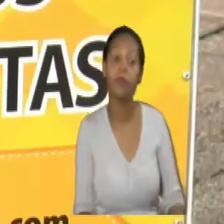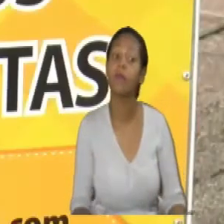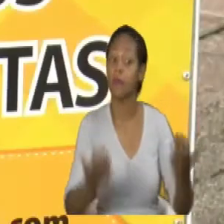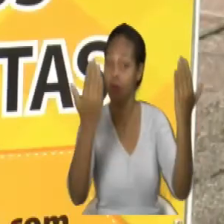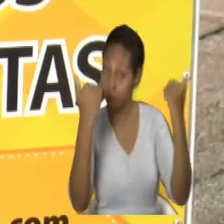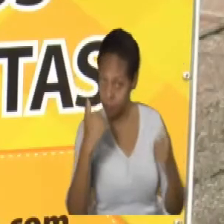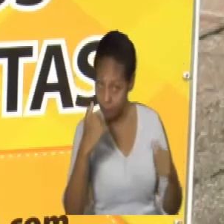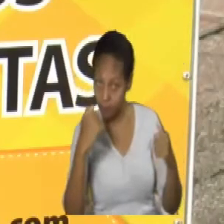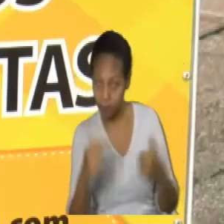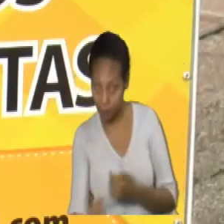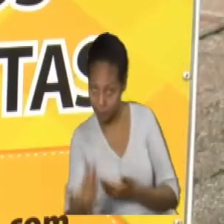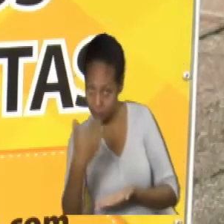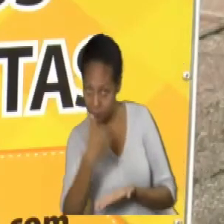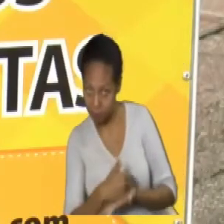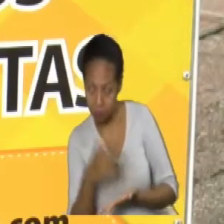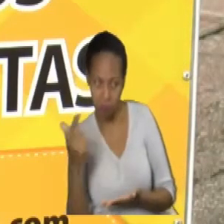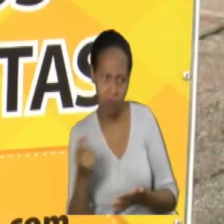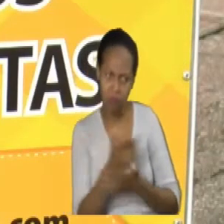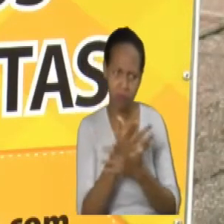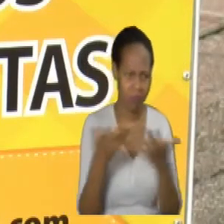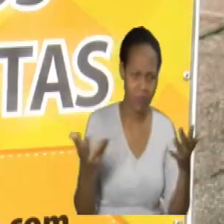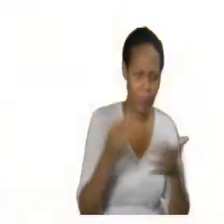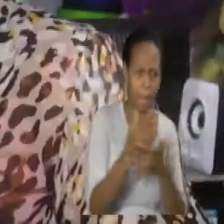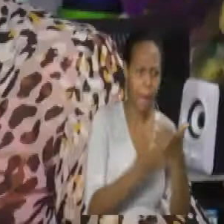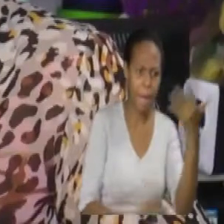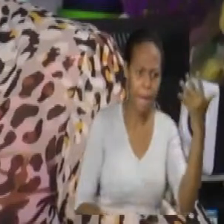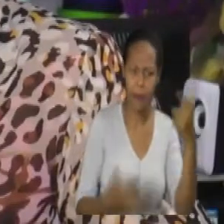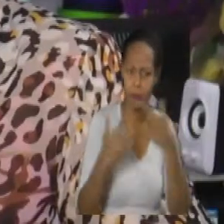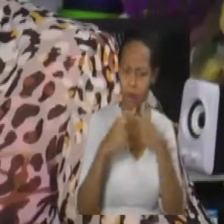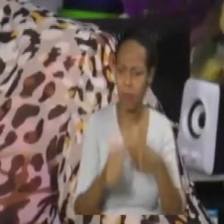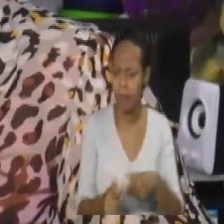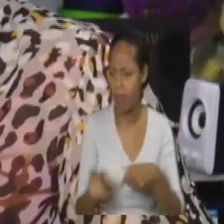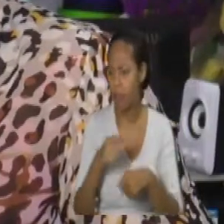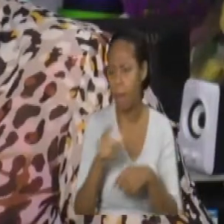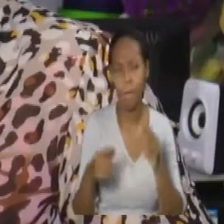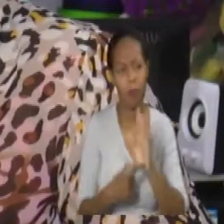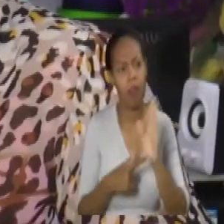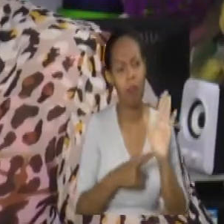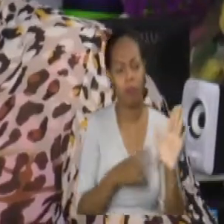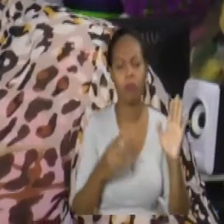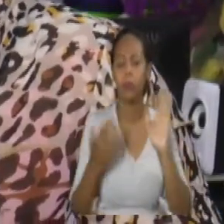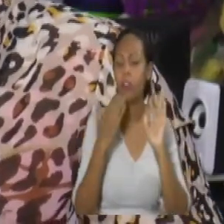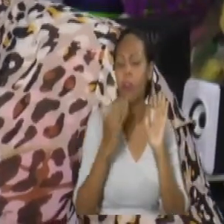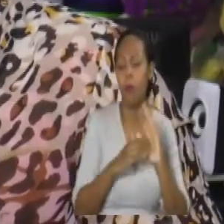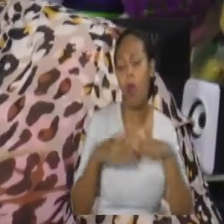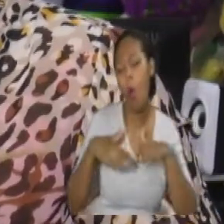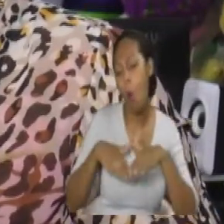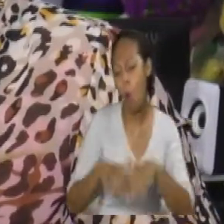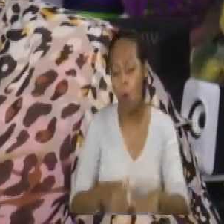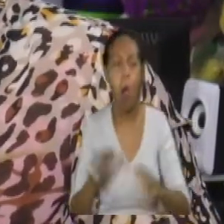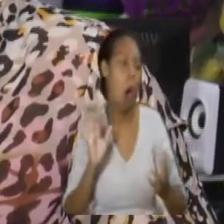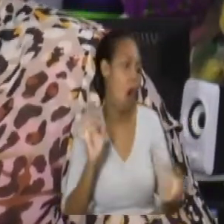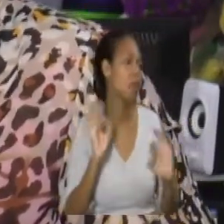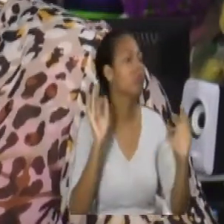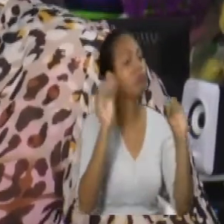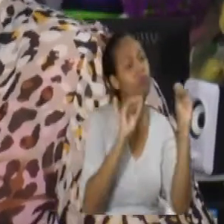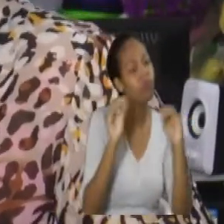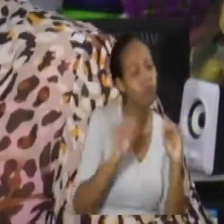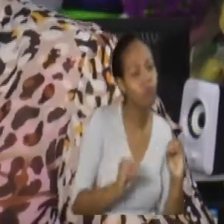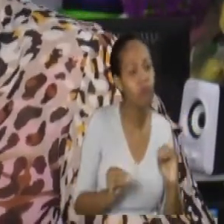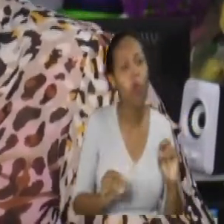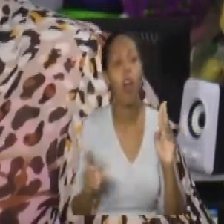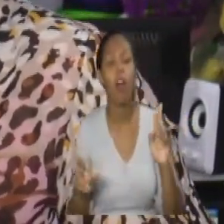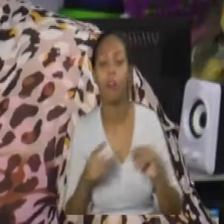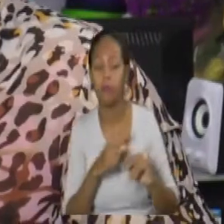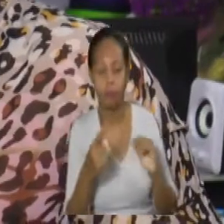y nos visiten. Tenemos una gran variedad de artículos para sus manualidades, para la confección, decoración, que esperamos pues que nuestro portafolio